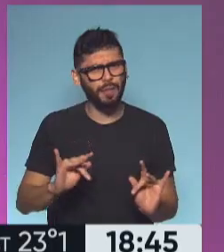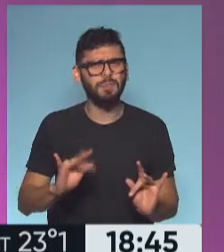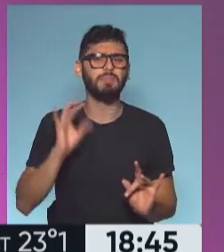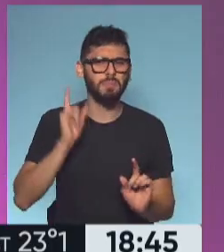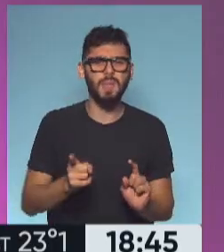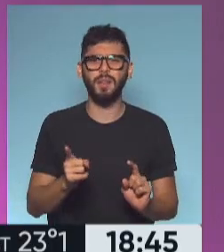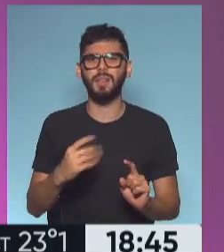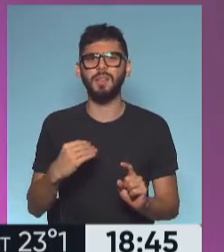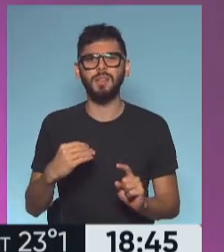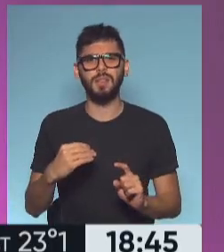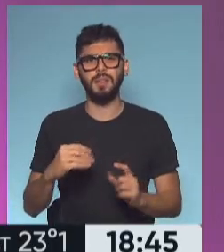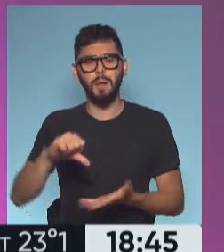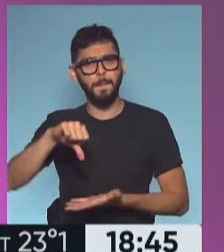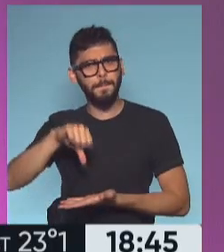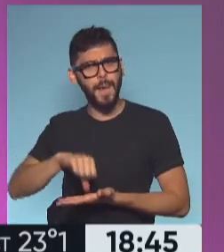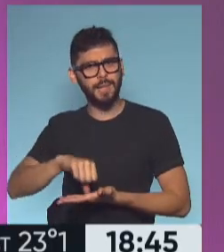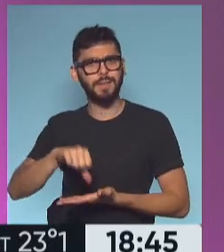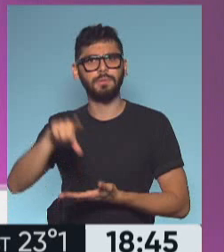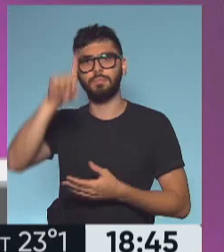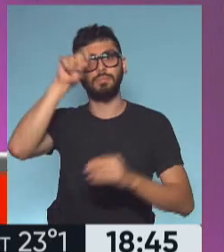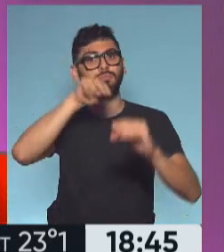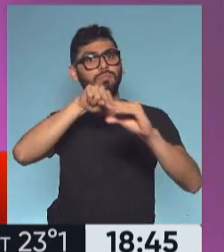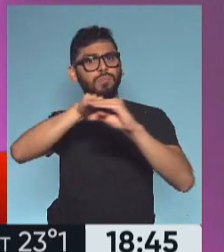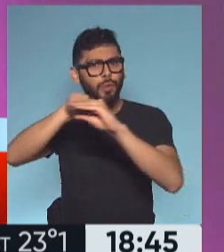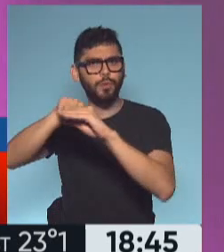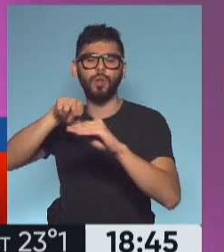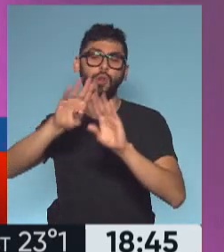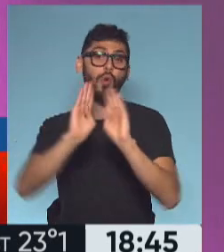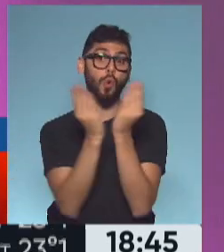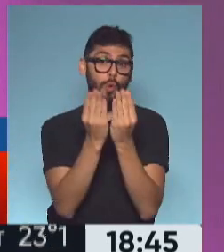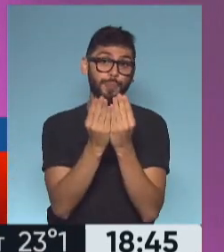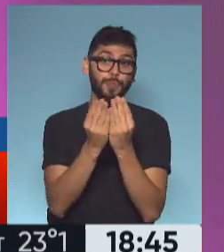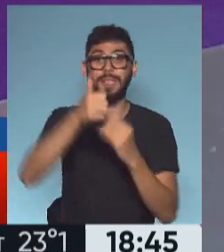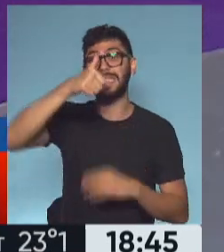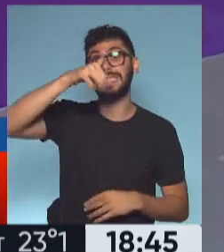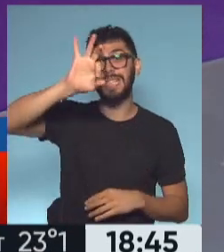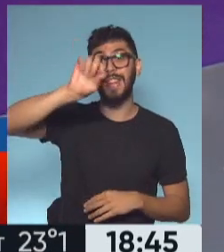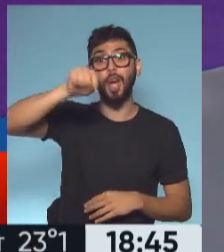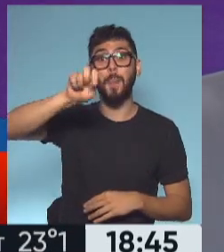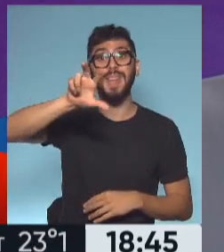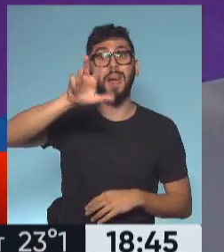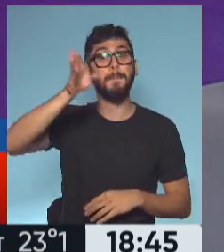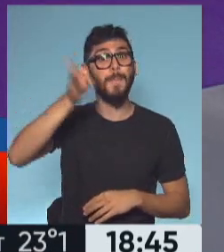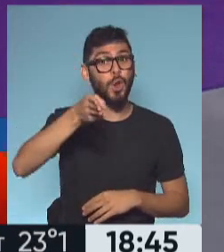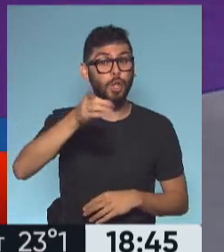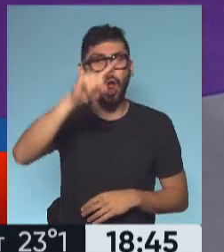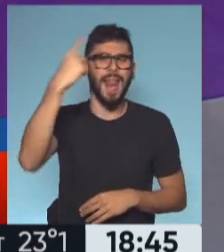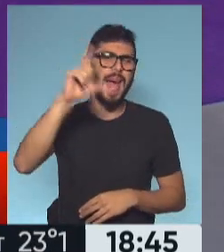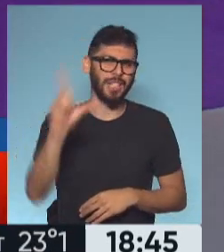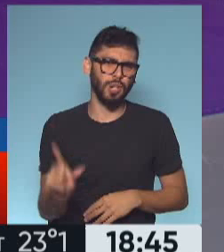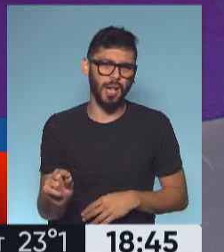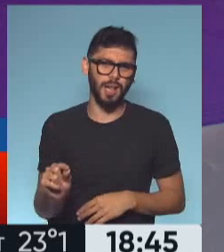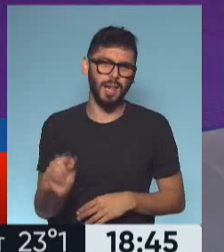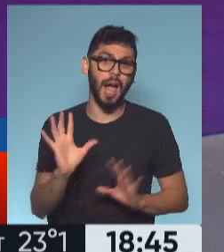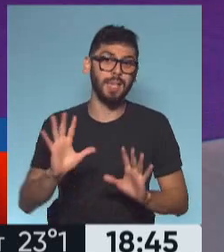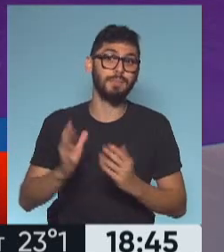hablar también que en nuestro país la ocupación de las camas UTI ya es del 60,3%, hablamos a nivel nación, según el reporte